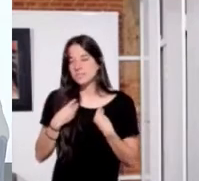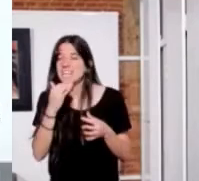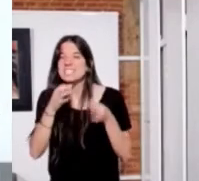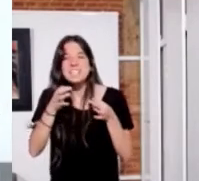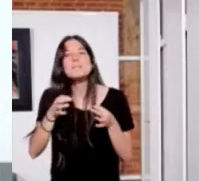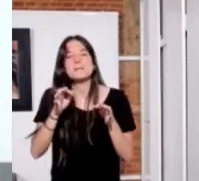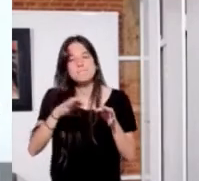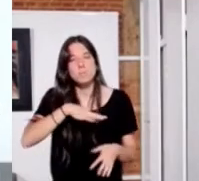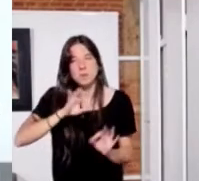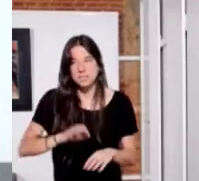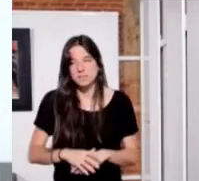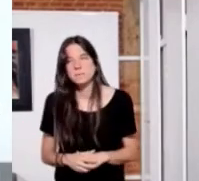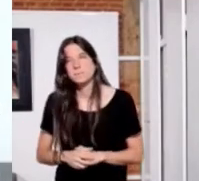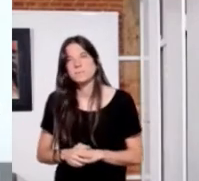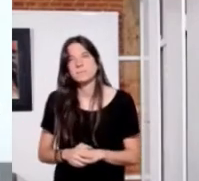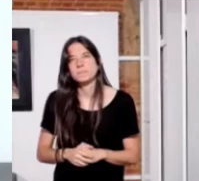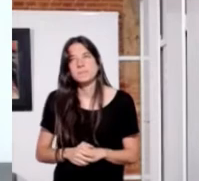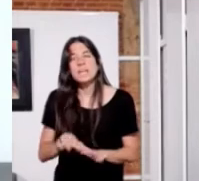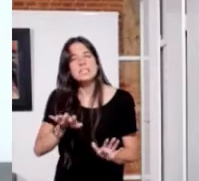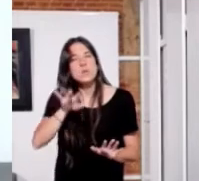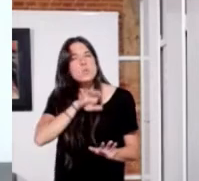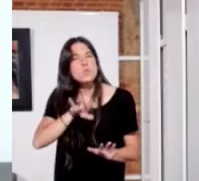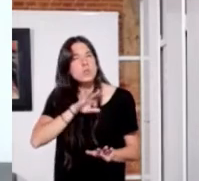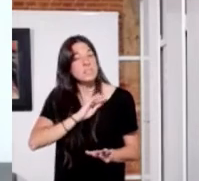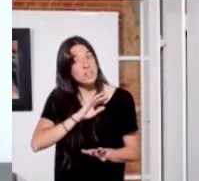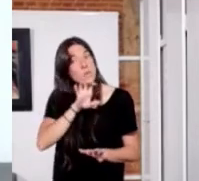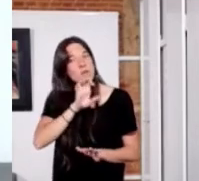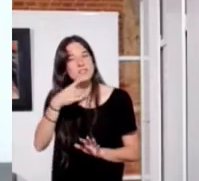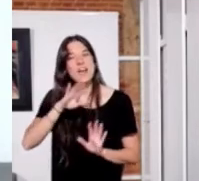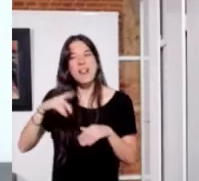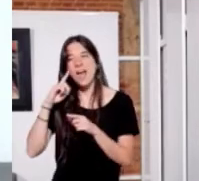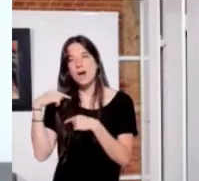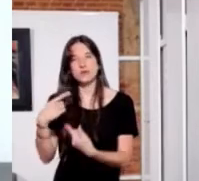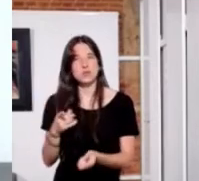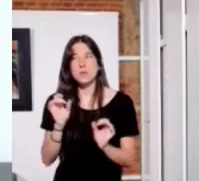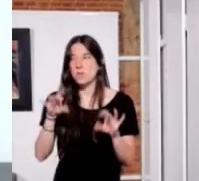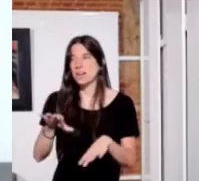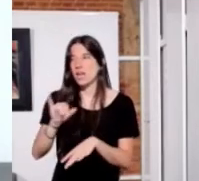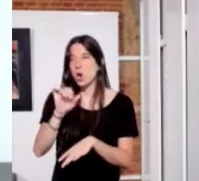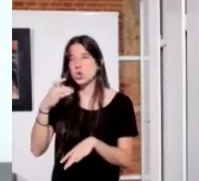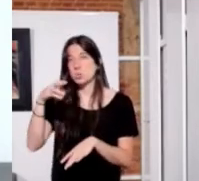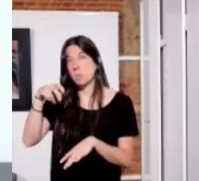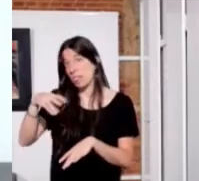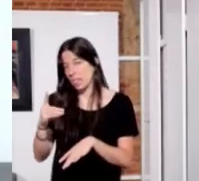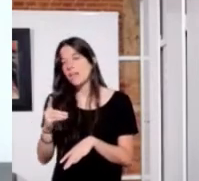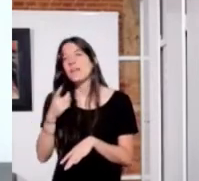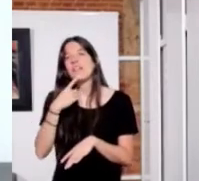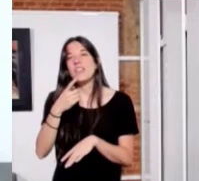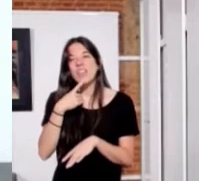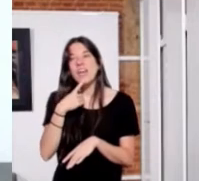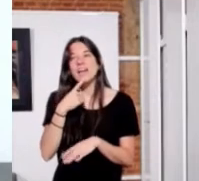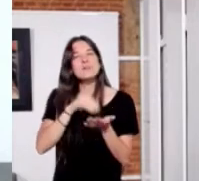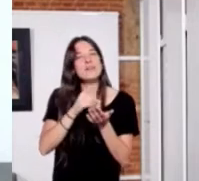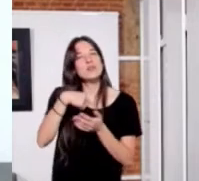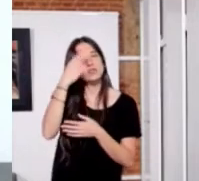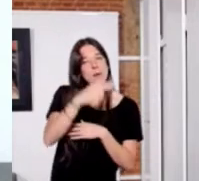complejidad. Es curioso cómo no hemos acostumbrado, como decía Hobsbawm, a tolerar lo intolerable. Y